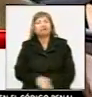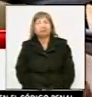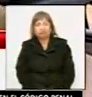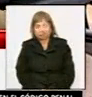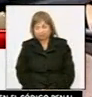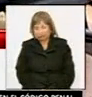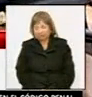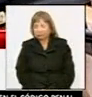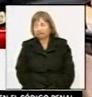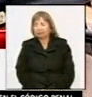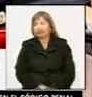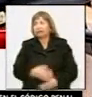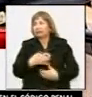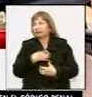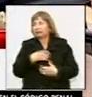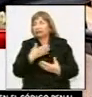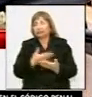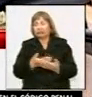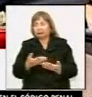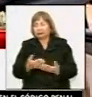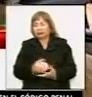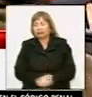presidente, de reclamar,